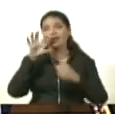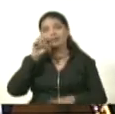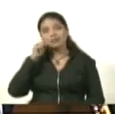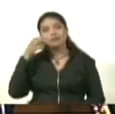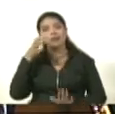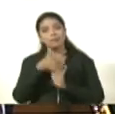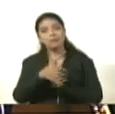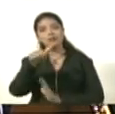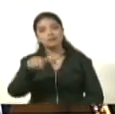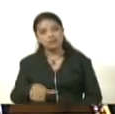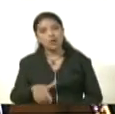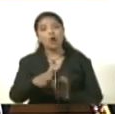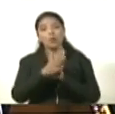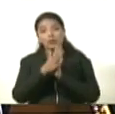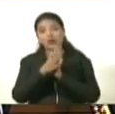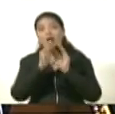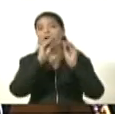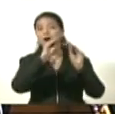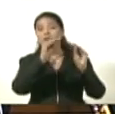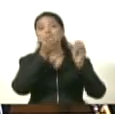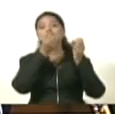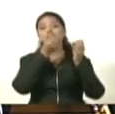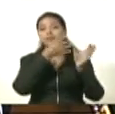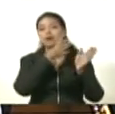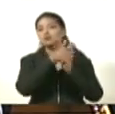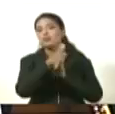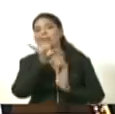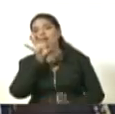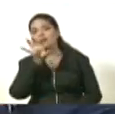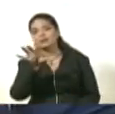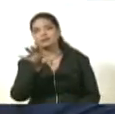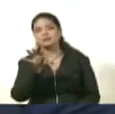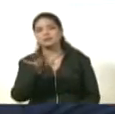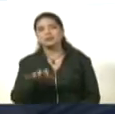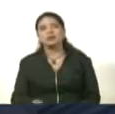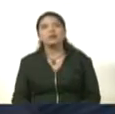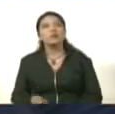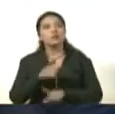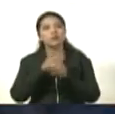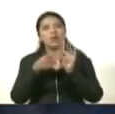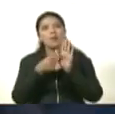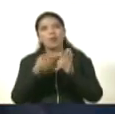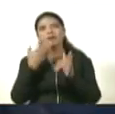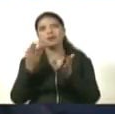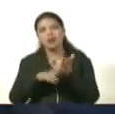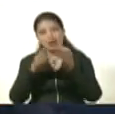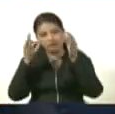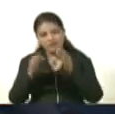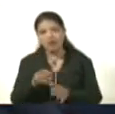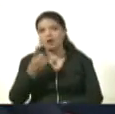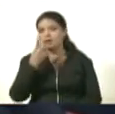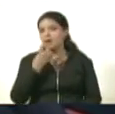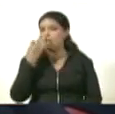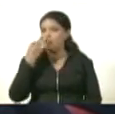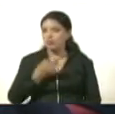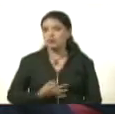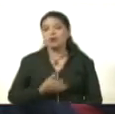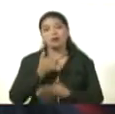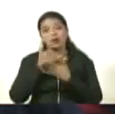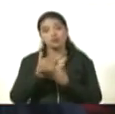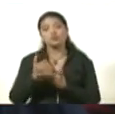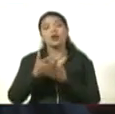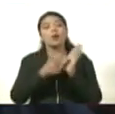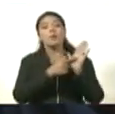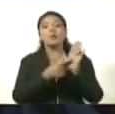ocurre acá y reporten lo que está pasando a sus países. Que sean un canal de verdad, un canal responsable, que ayude a la